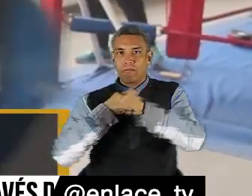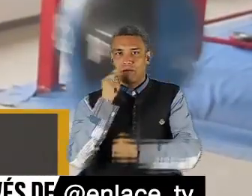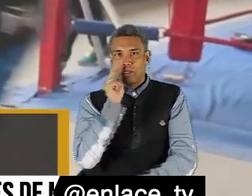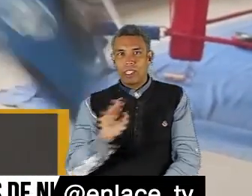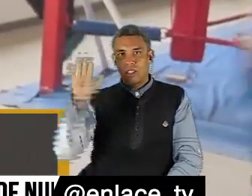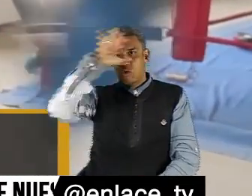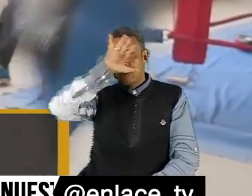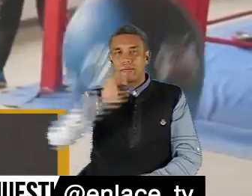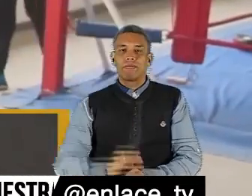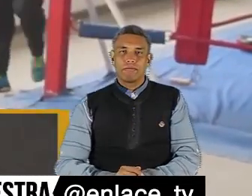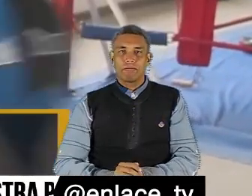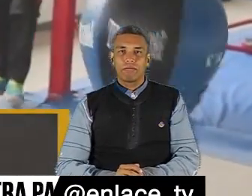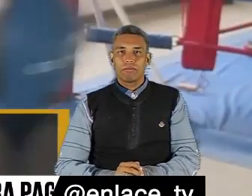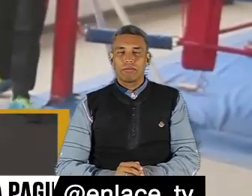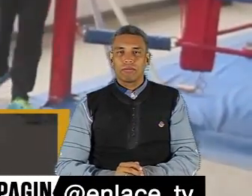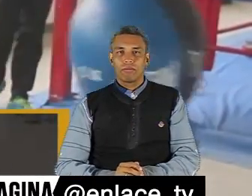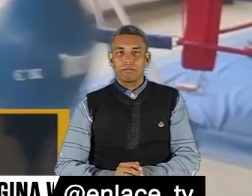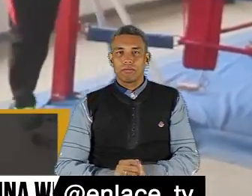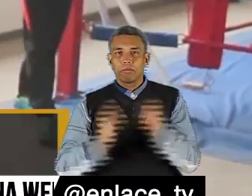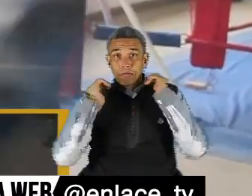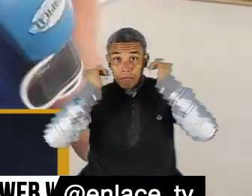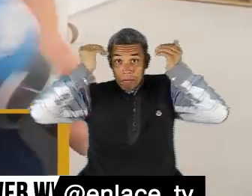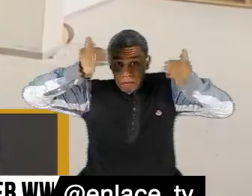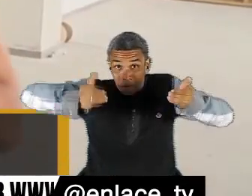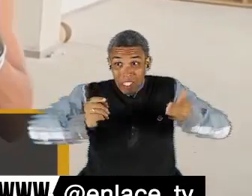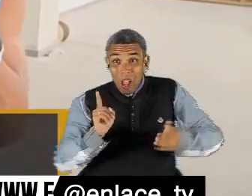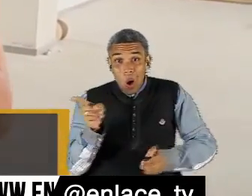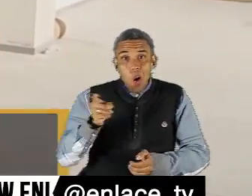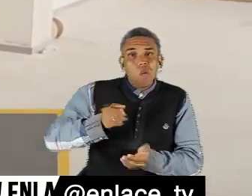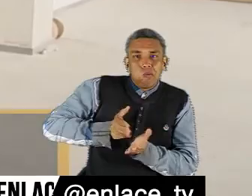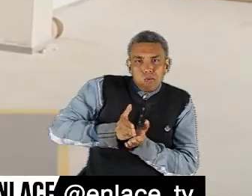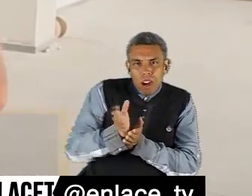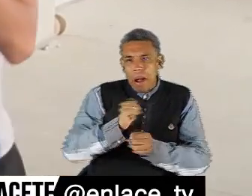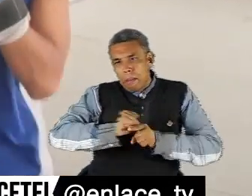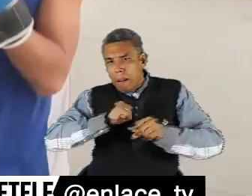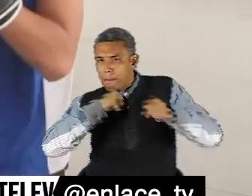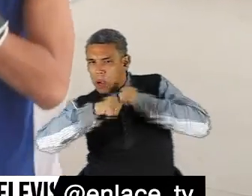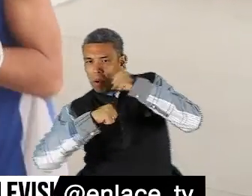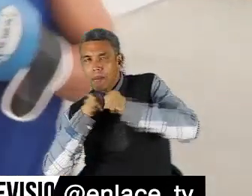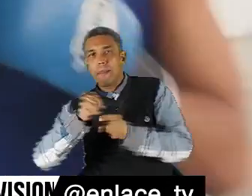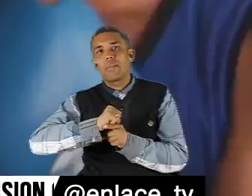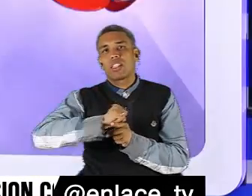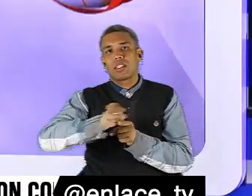En el Coliseo Luis F. Castellanos continúan con sus prácticas los boxeadores locales.